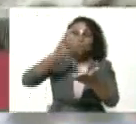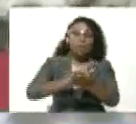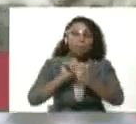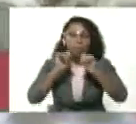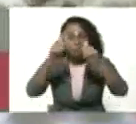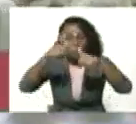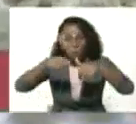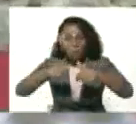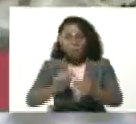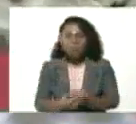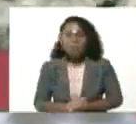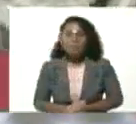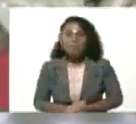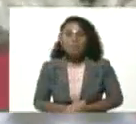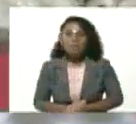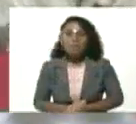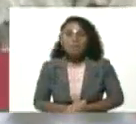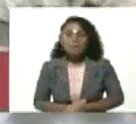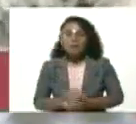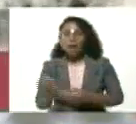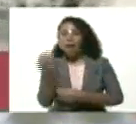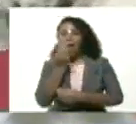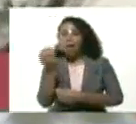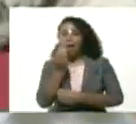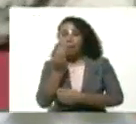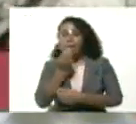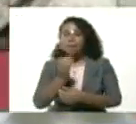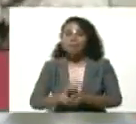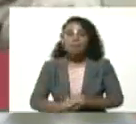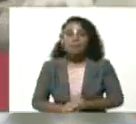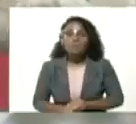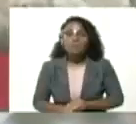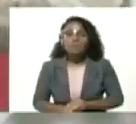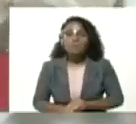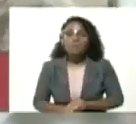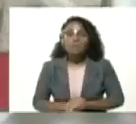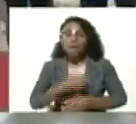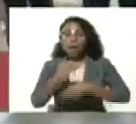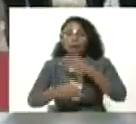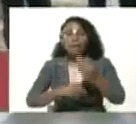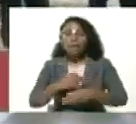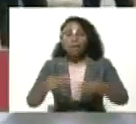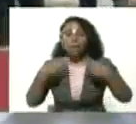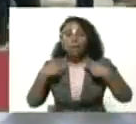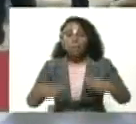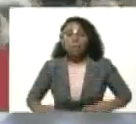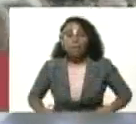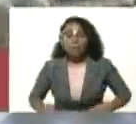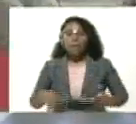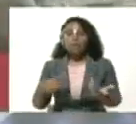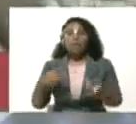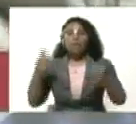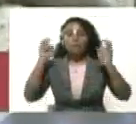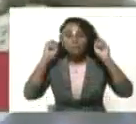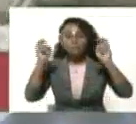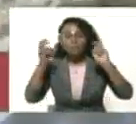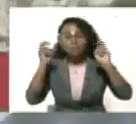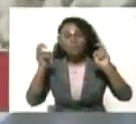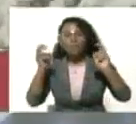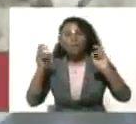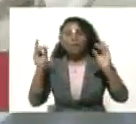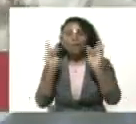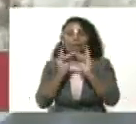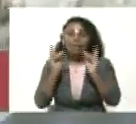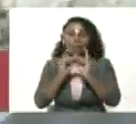hoy, de alimentos, pertrechos humanitarios, frazadas,